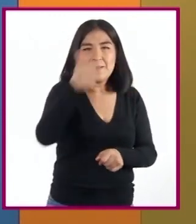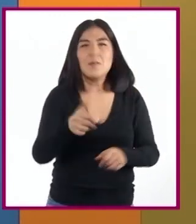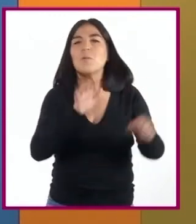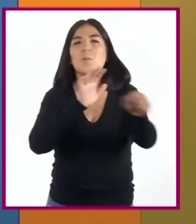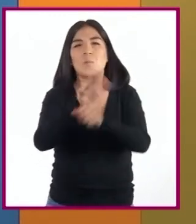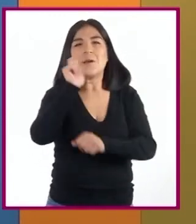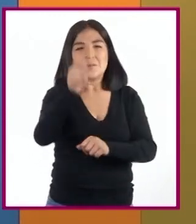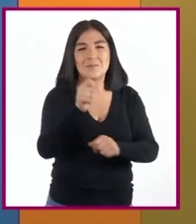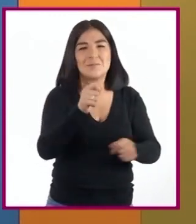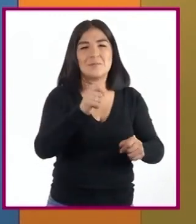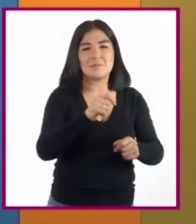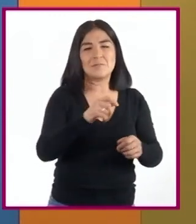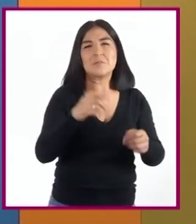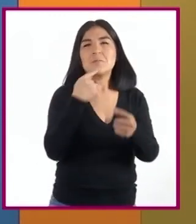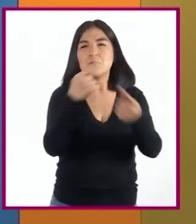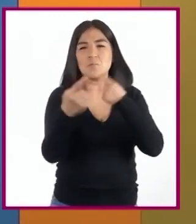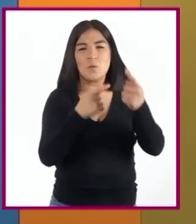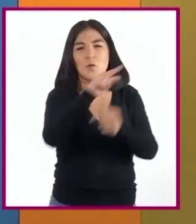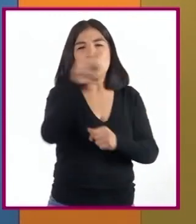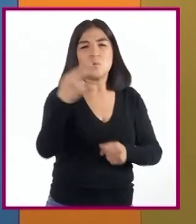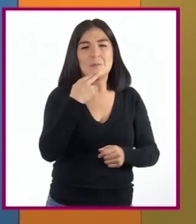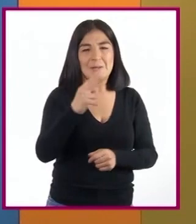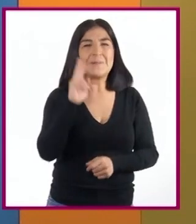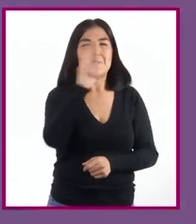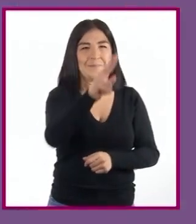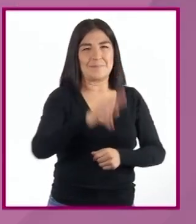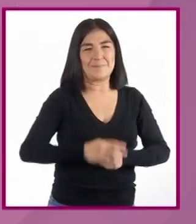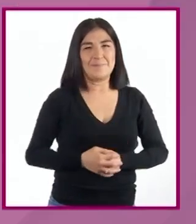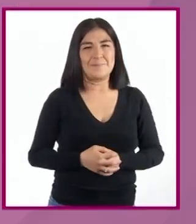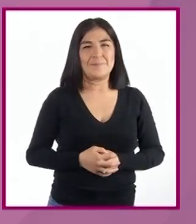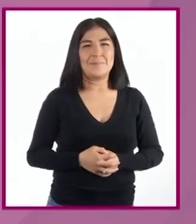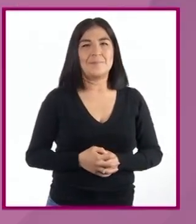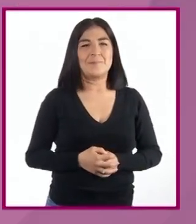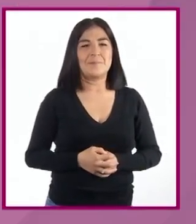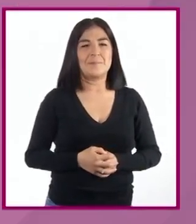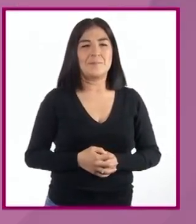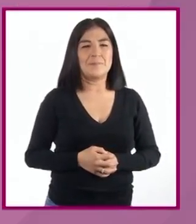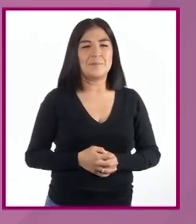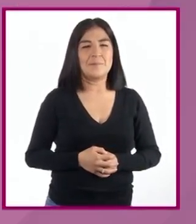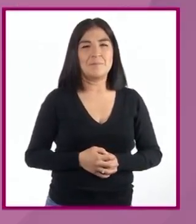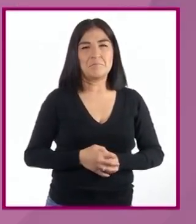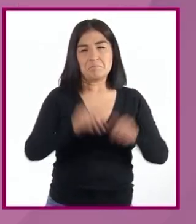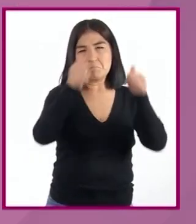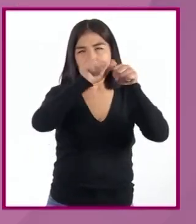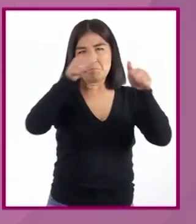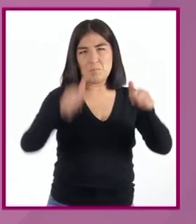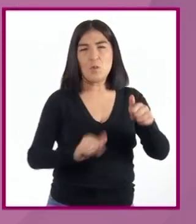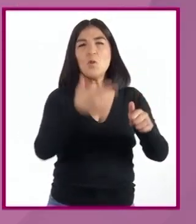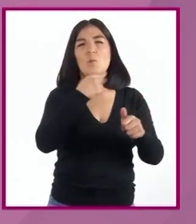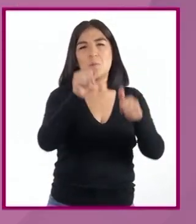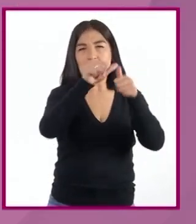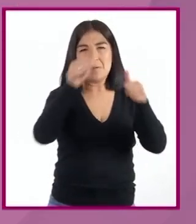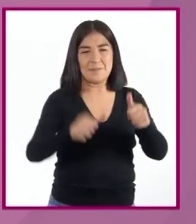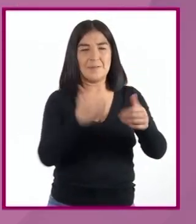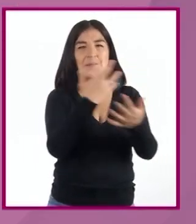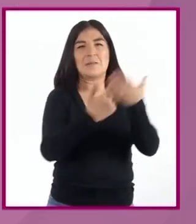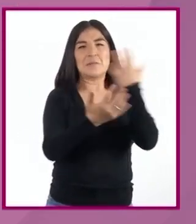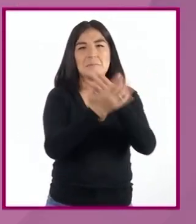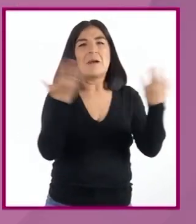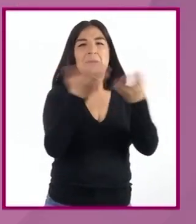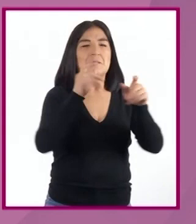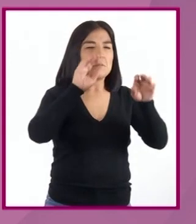criterio de congruencia utilizaron. Vayamos al reto. Un artesano fabricó un vitral